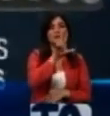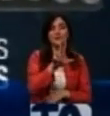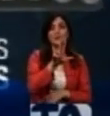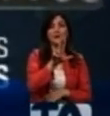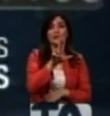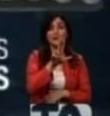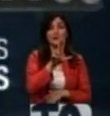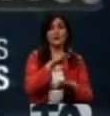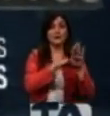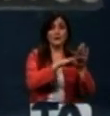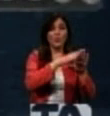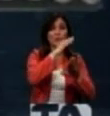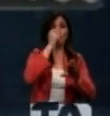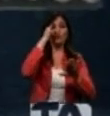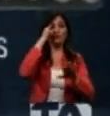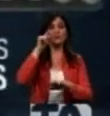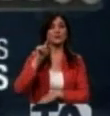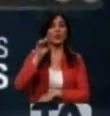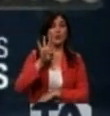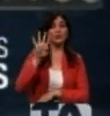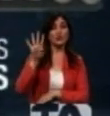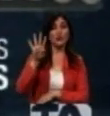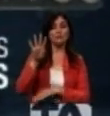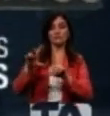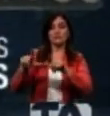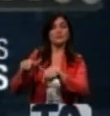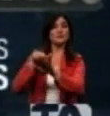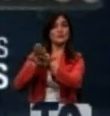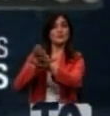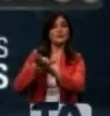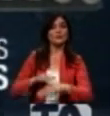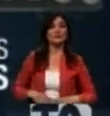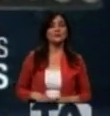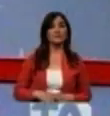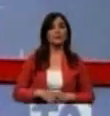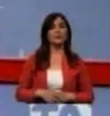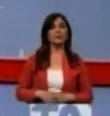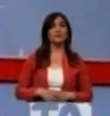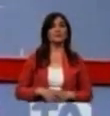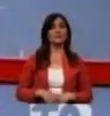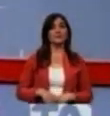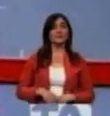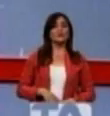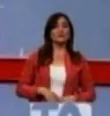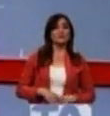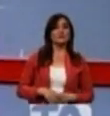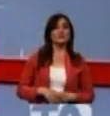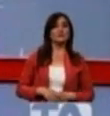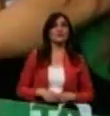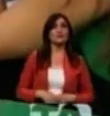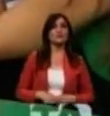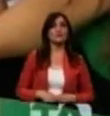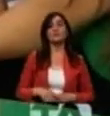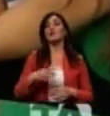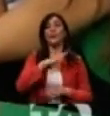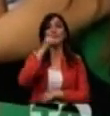asambleístas correístas frente a casi el doble, 44 leninistas. Él se lleva una gran desilusión.